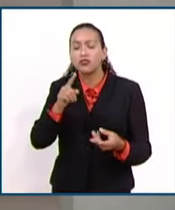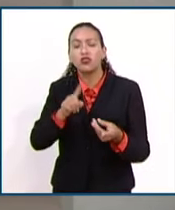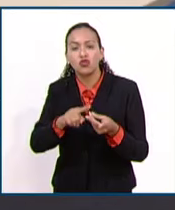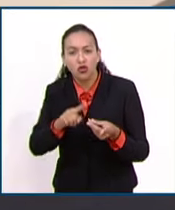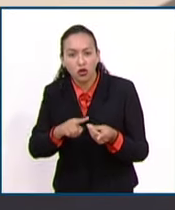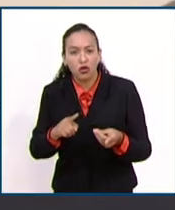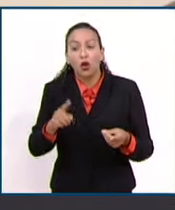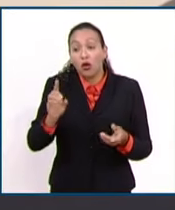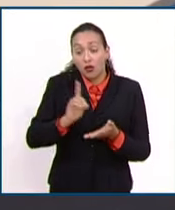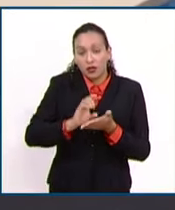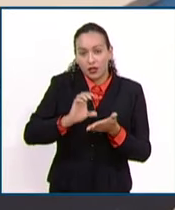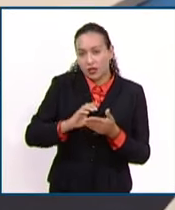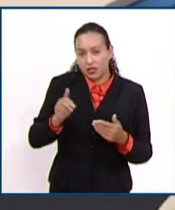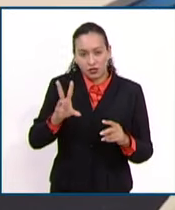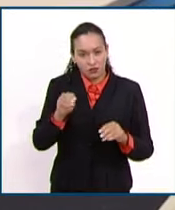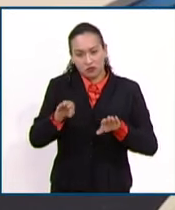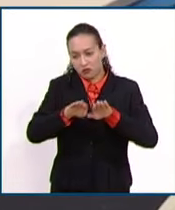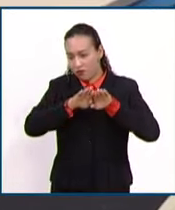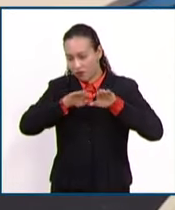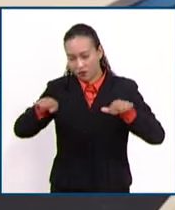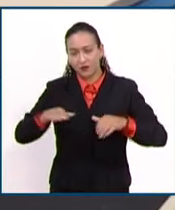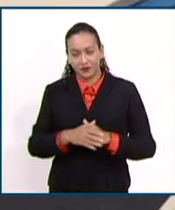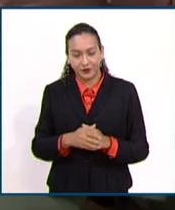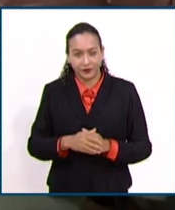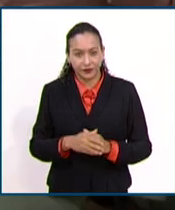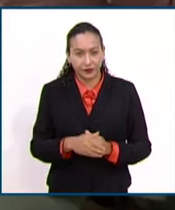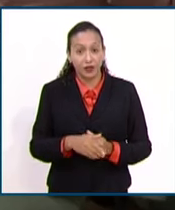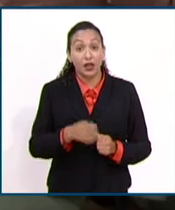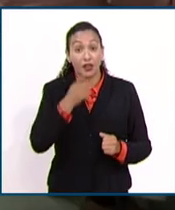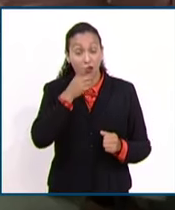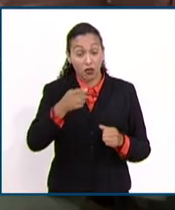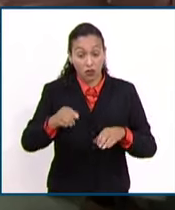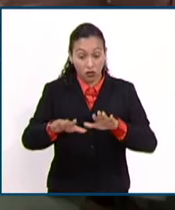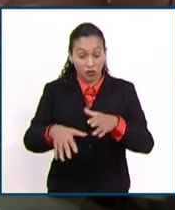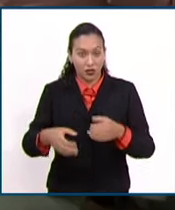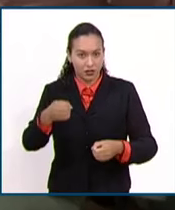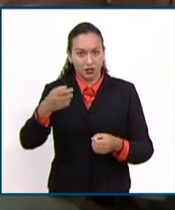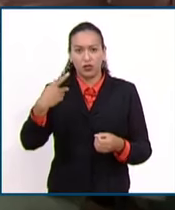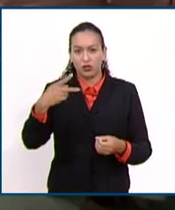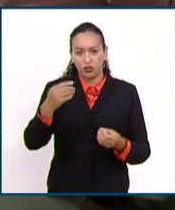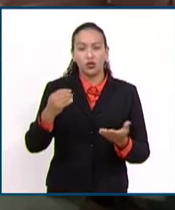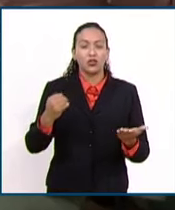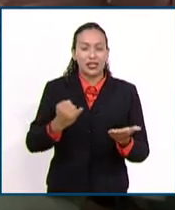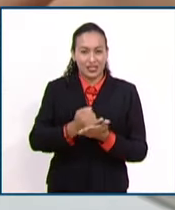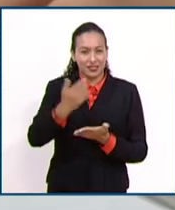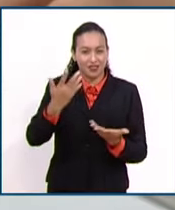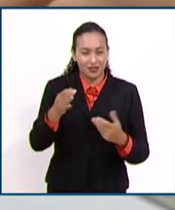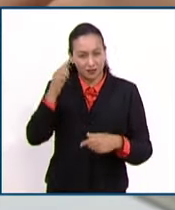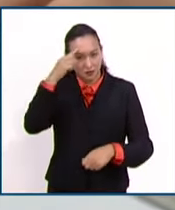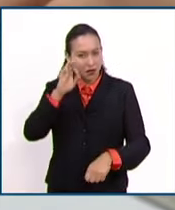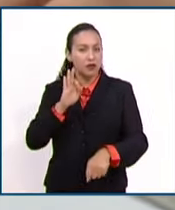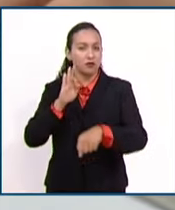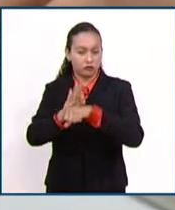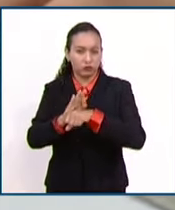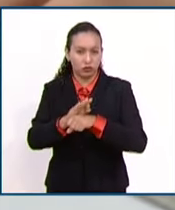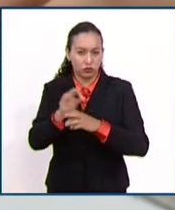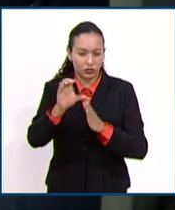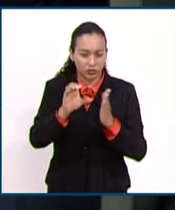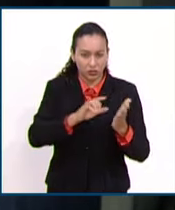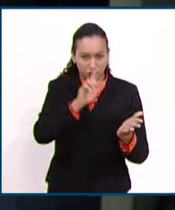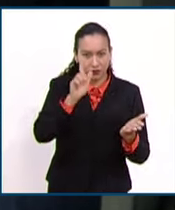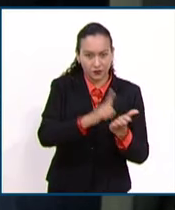dignidad humana. Al resolver una contradicción de criterios, la sala determinó que en las sentencias de amparo que conceden la protección